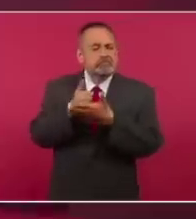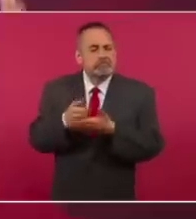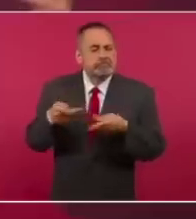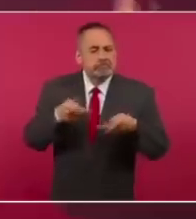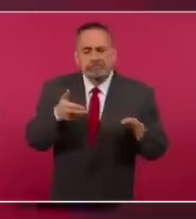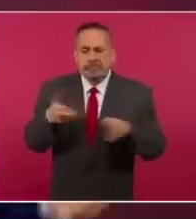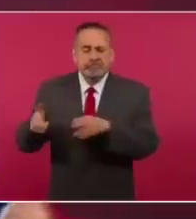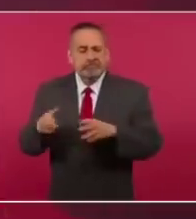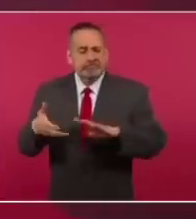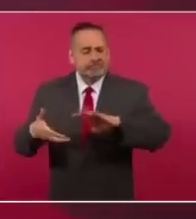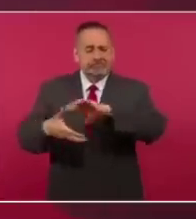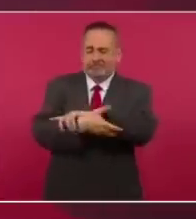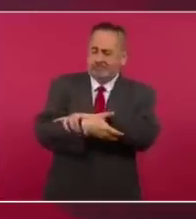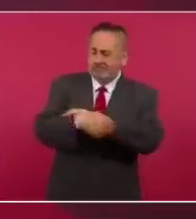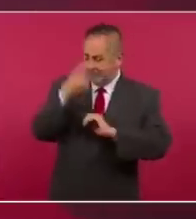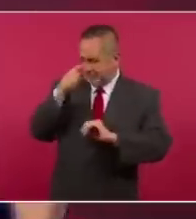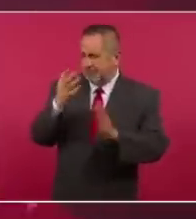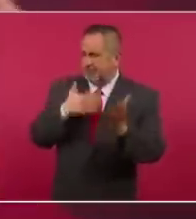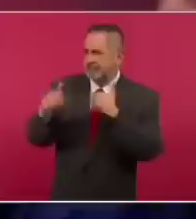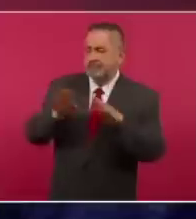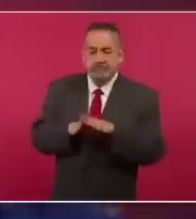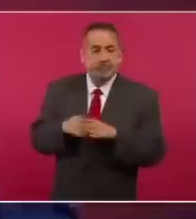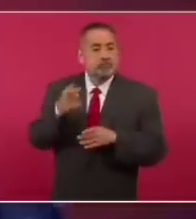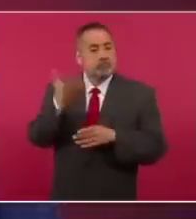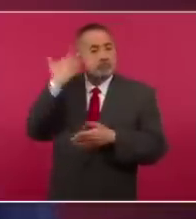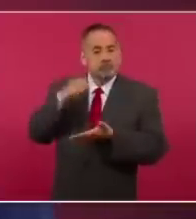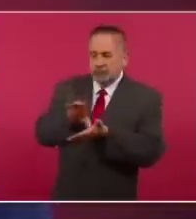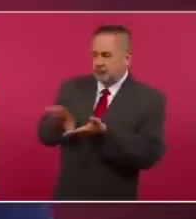la Alianza para el Progreso, y hubo inversión